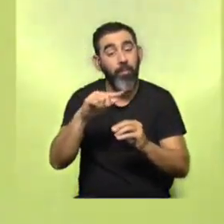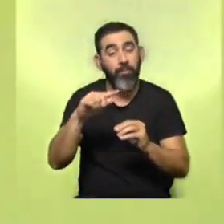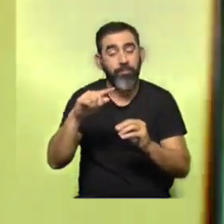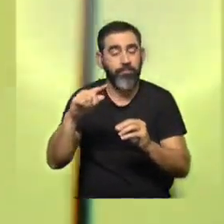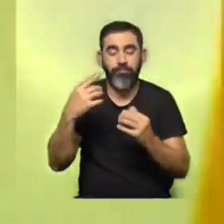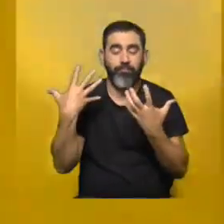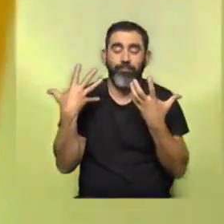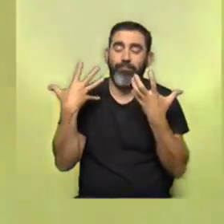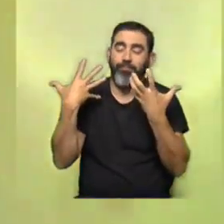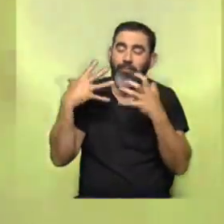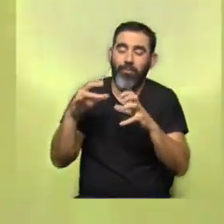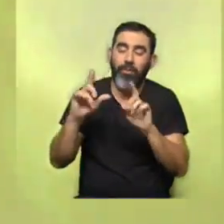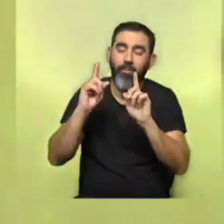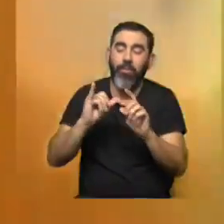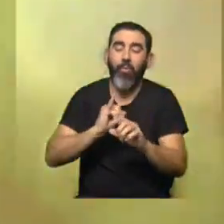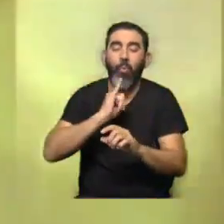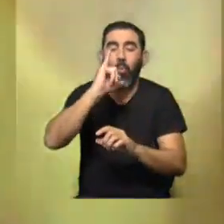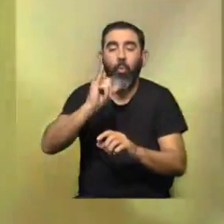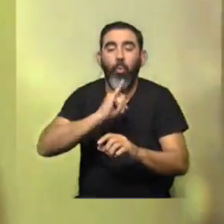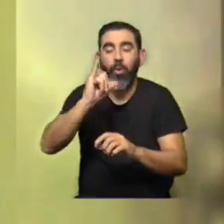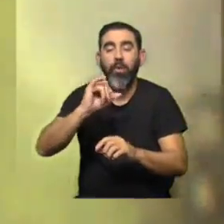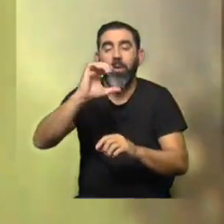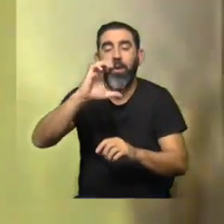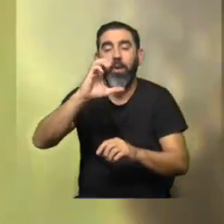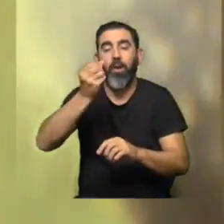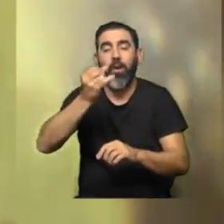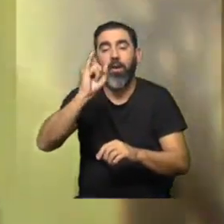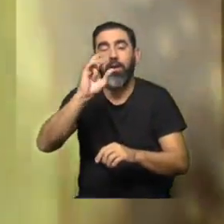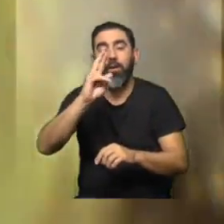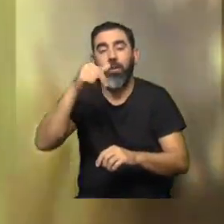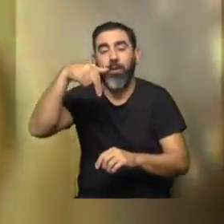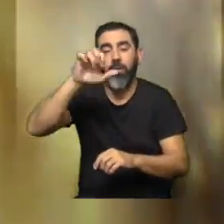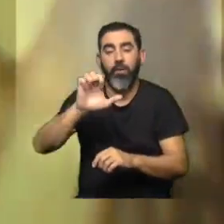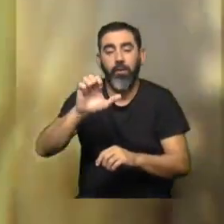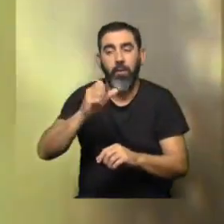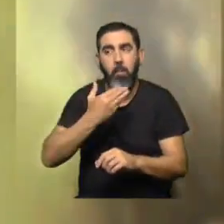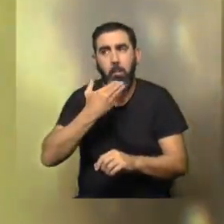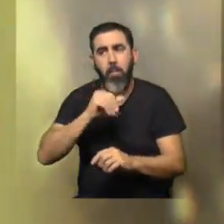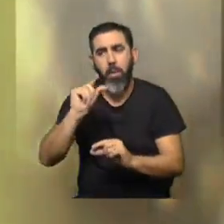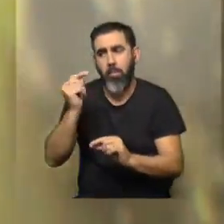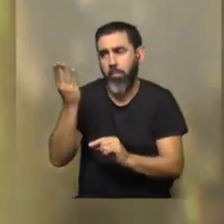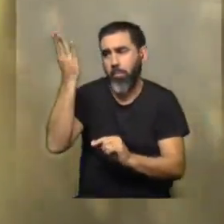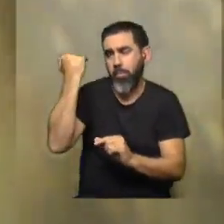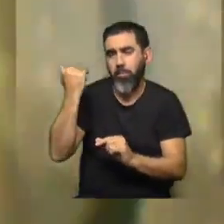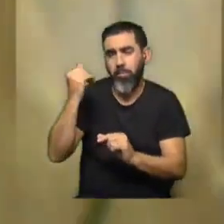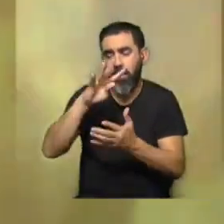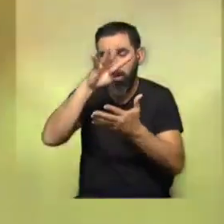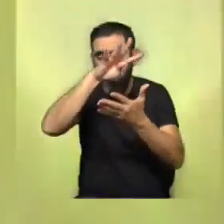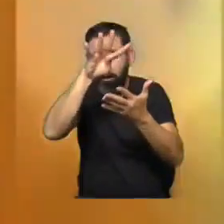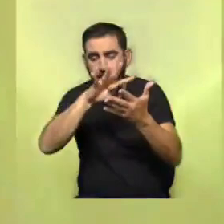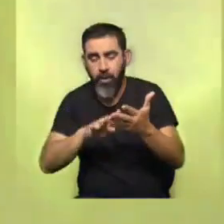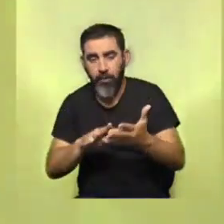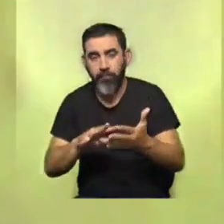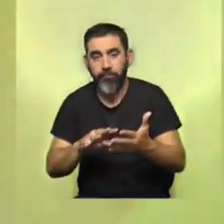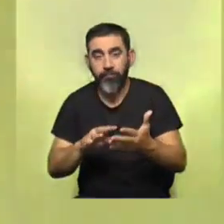queríamos no contarles algo sobre los cairnes, que es algo que nos llamó muchísimo la atención hace poco cuando empezamos a leer un poquito. Y